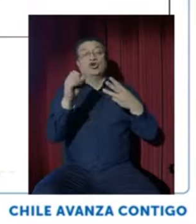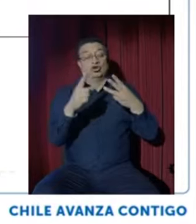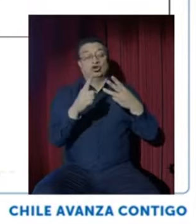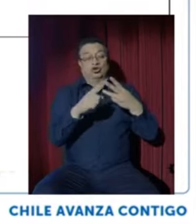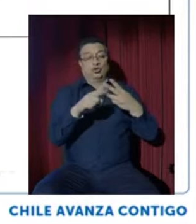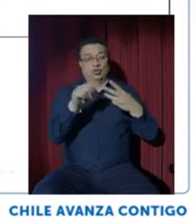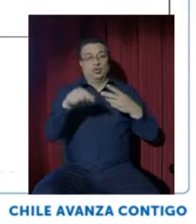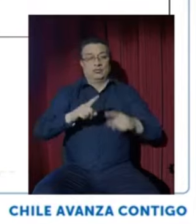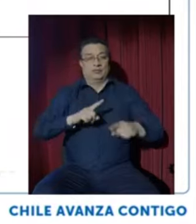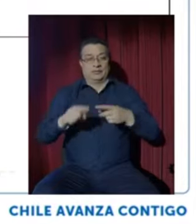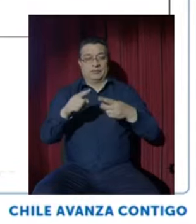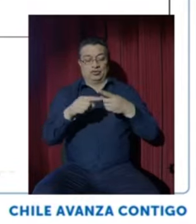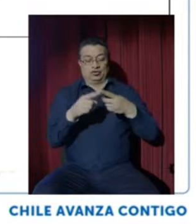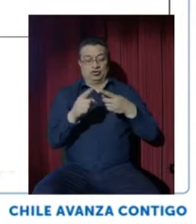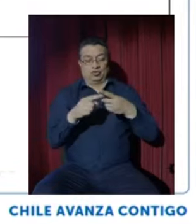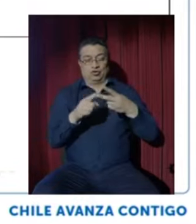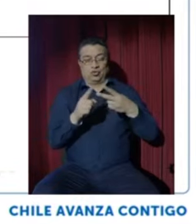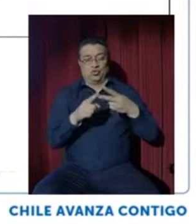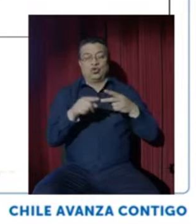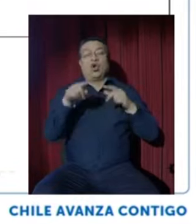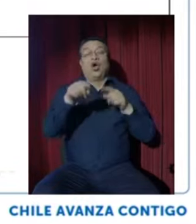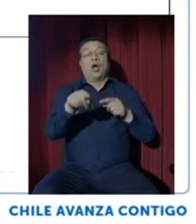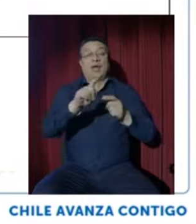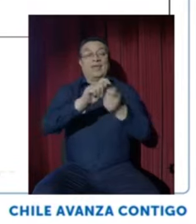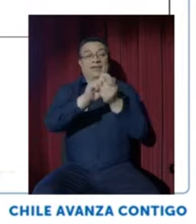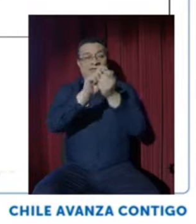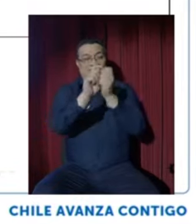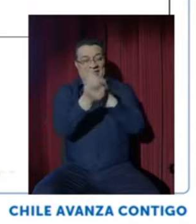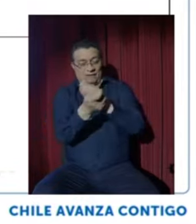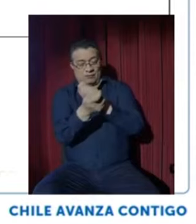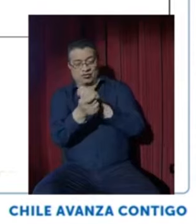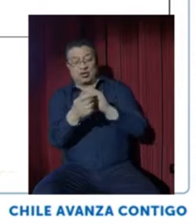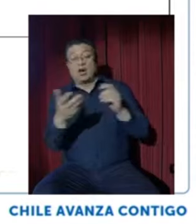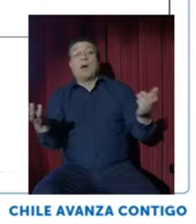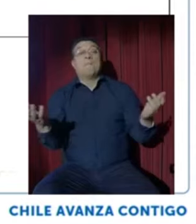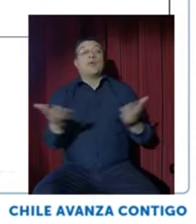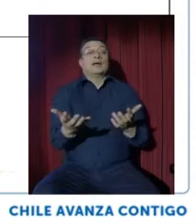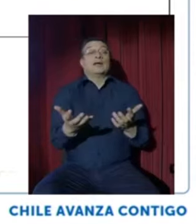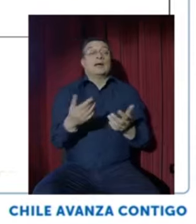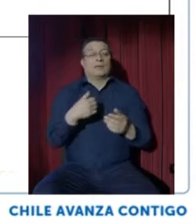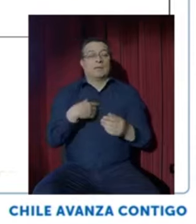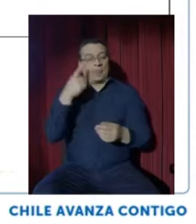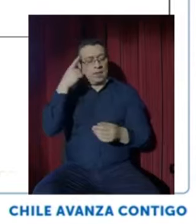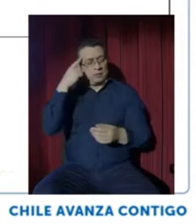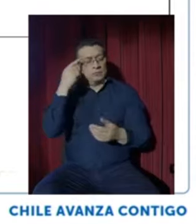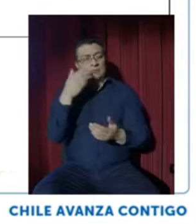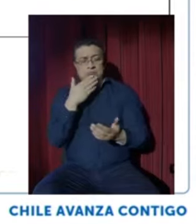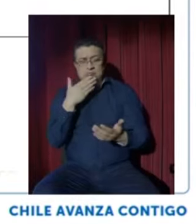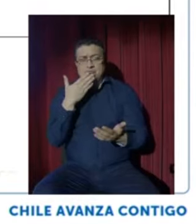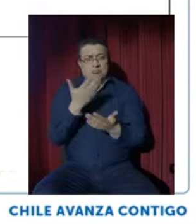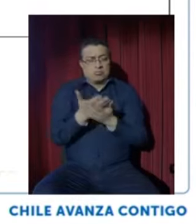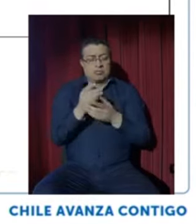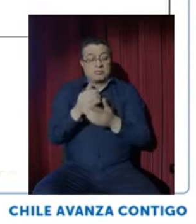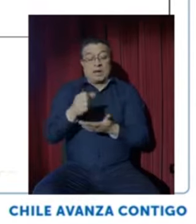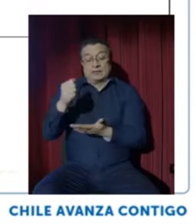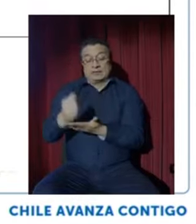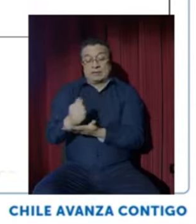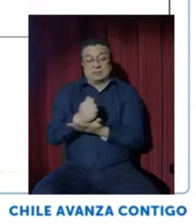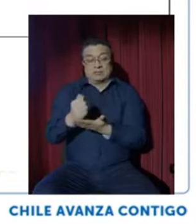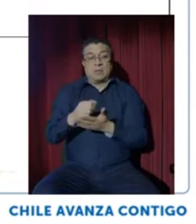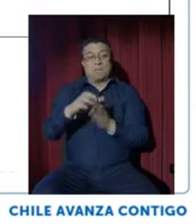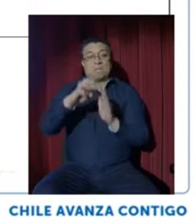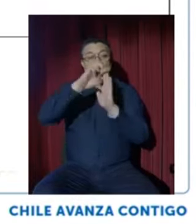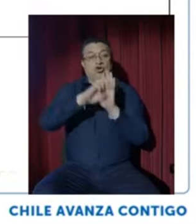esta administración transformación porque nos propusimos la formulación y tramitación de proyectos de